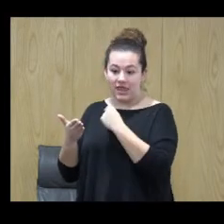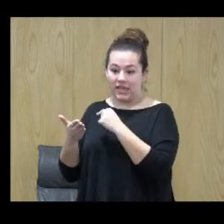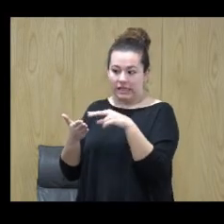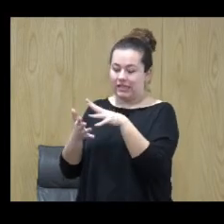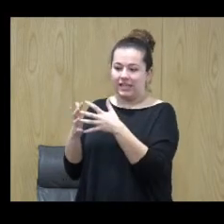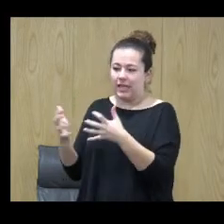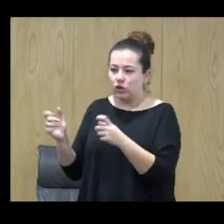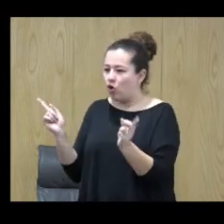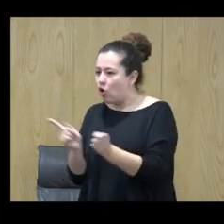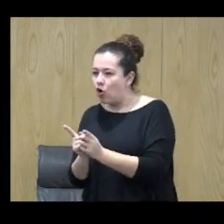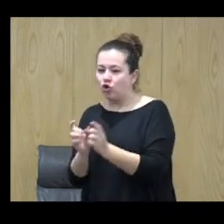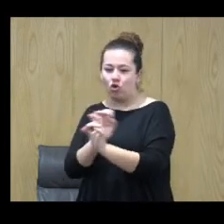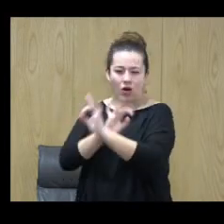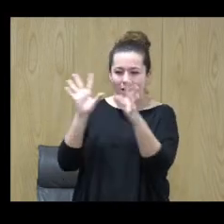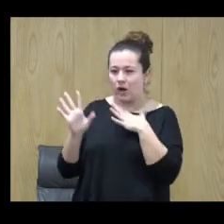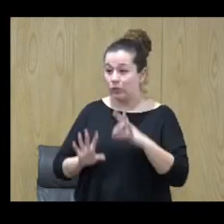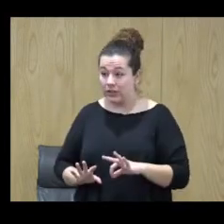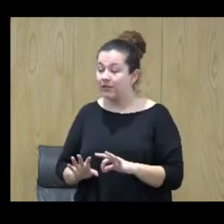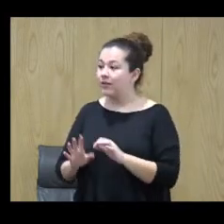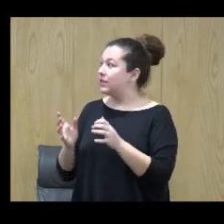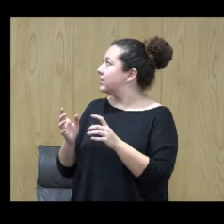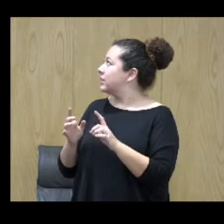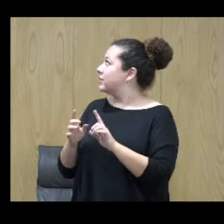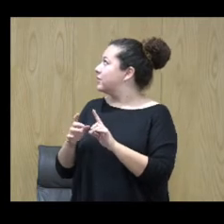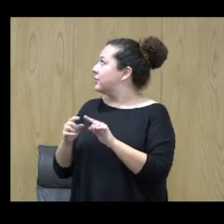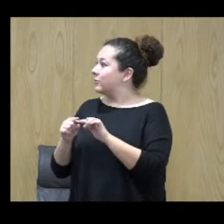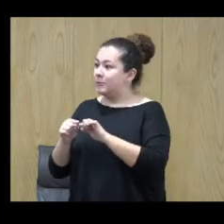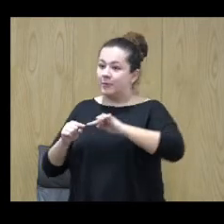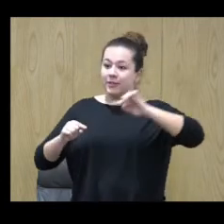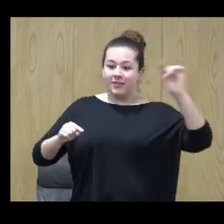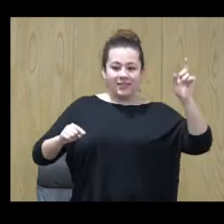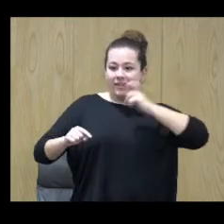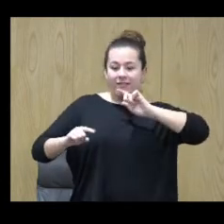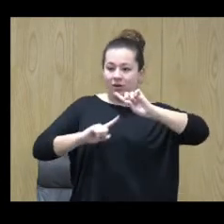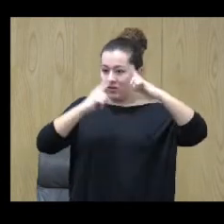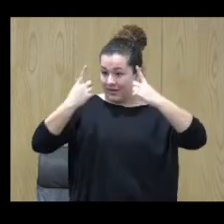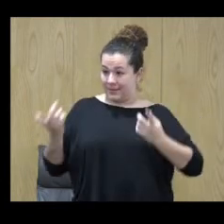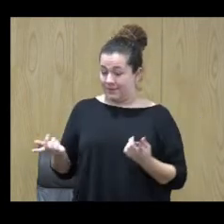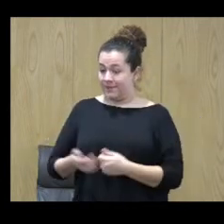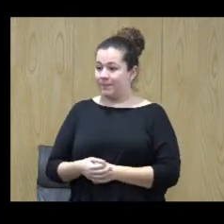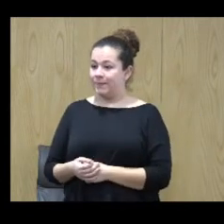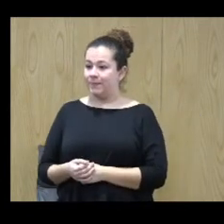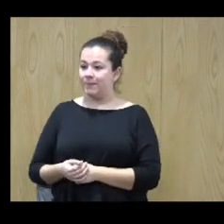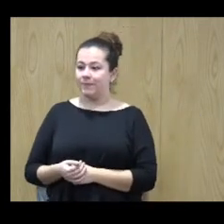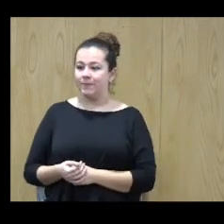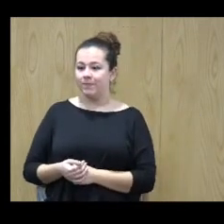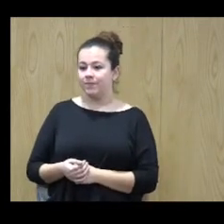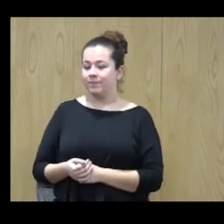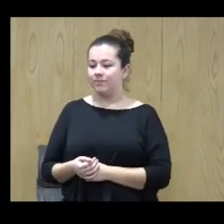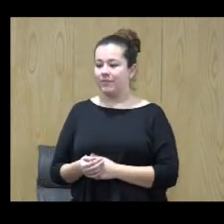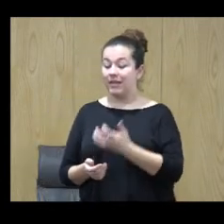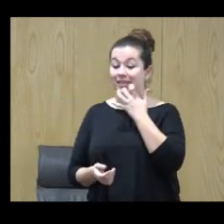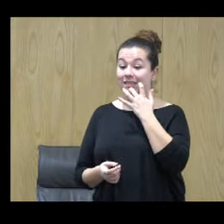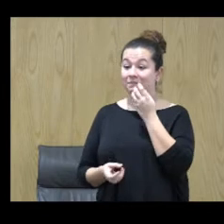los más cortos y claros posibles. Frente a aquí estarían los más difíciles, ¿no? Lo veis aquí. Si planteamos